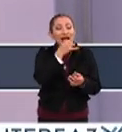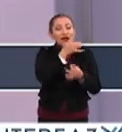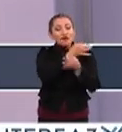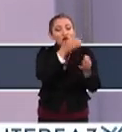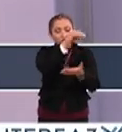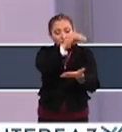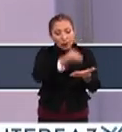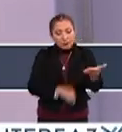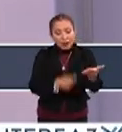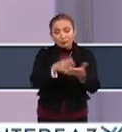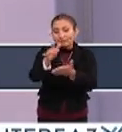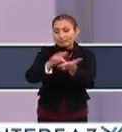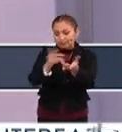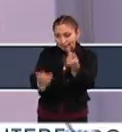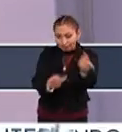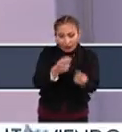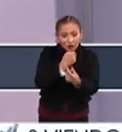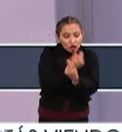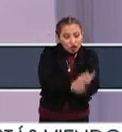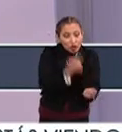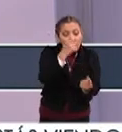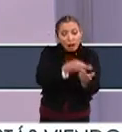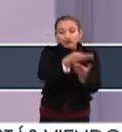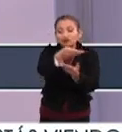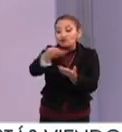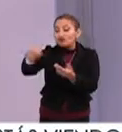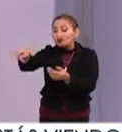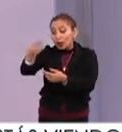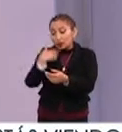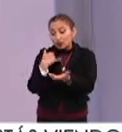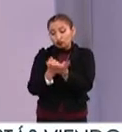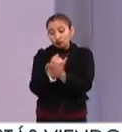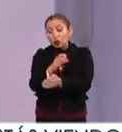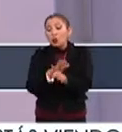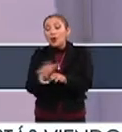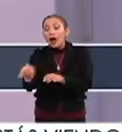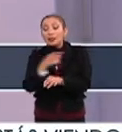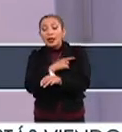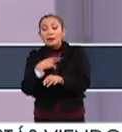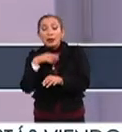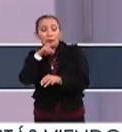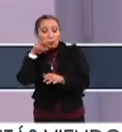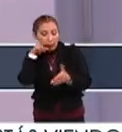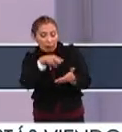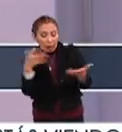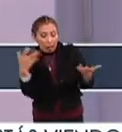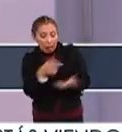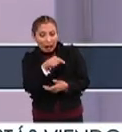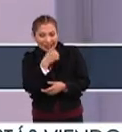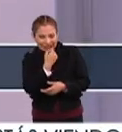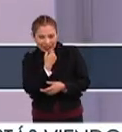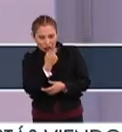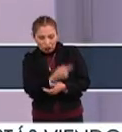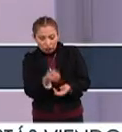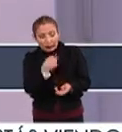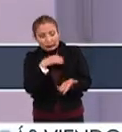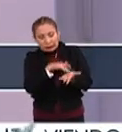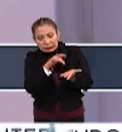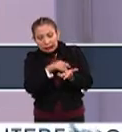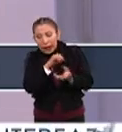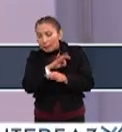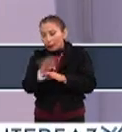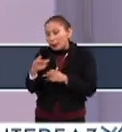informe de la consulta infantil y juvenil, para que ellos vean, ellas determinen cuáles son las preocupaciones de las niñas, niños y adolescentes, y a partir de